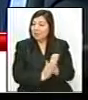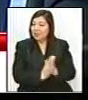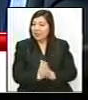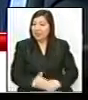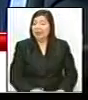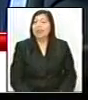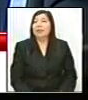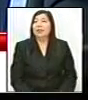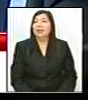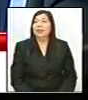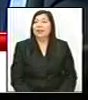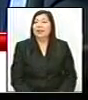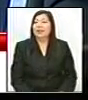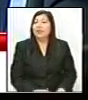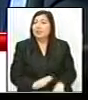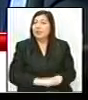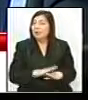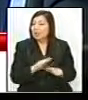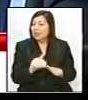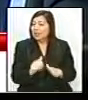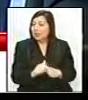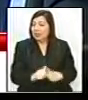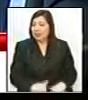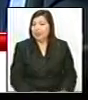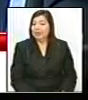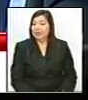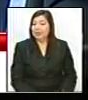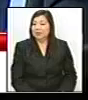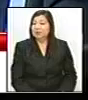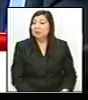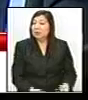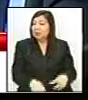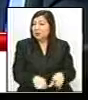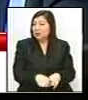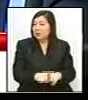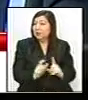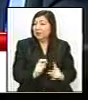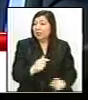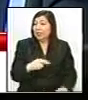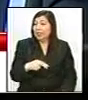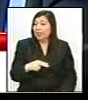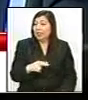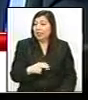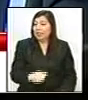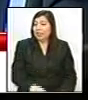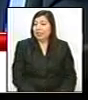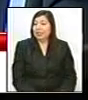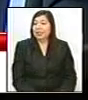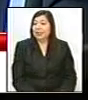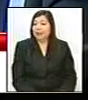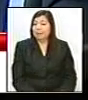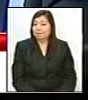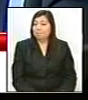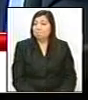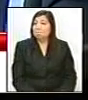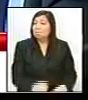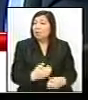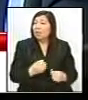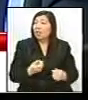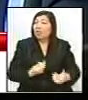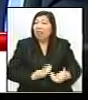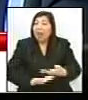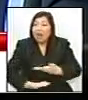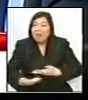sabemos, ¿no? Y sobre todo, como también hablar con el congresista Neira, que decía un momento que el tráfico de